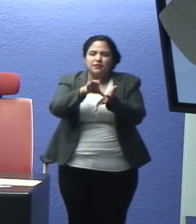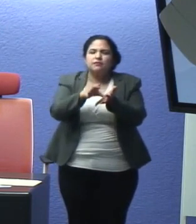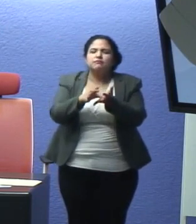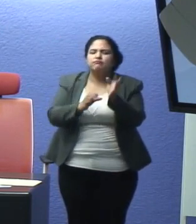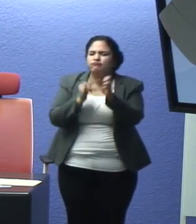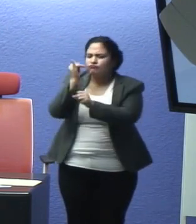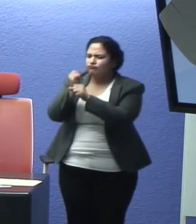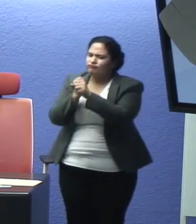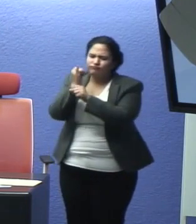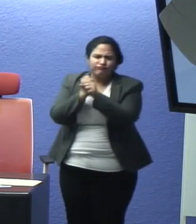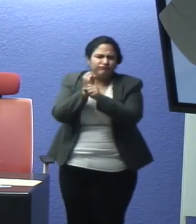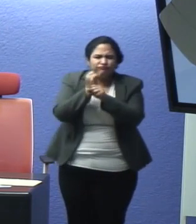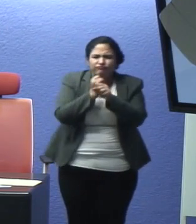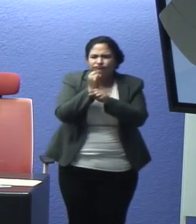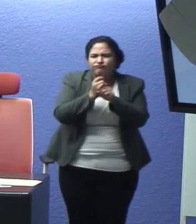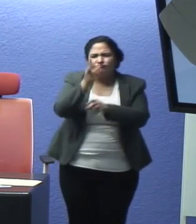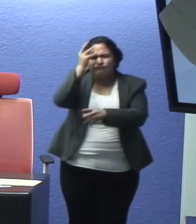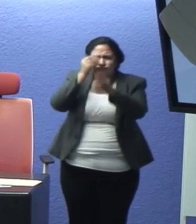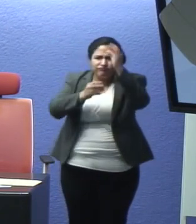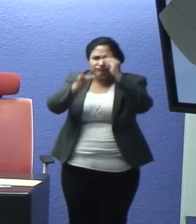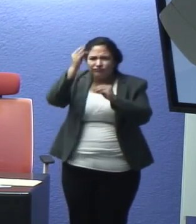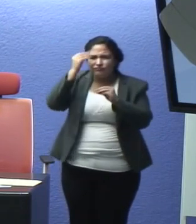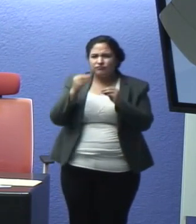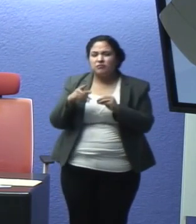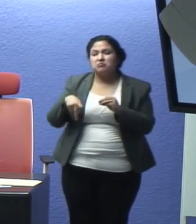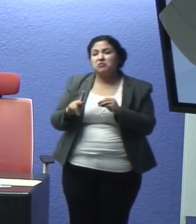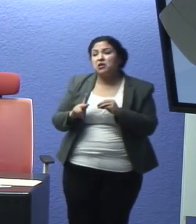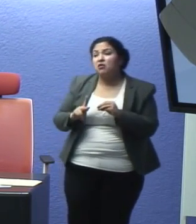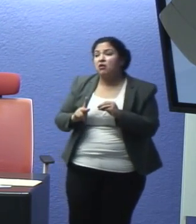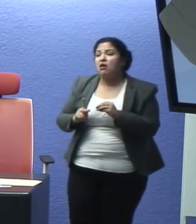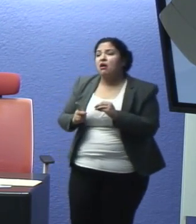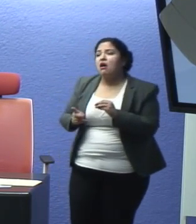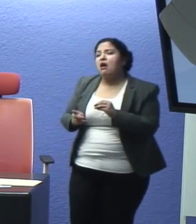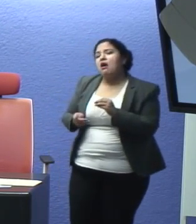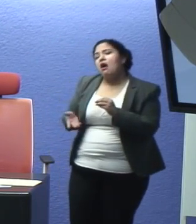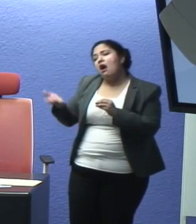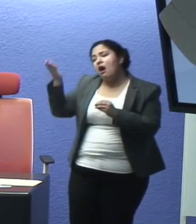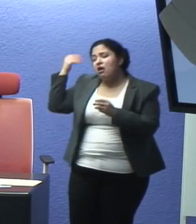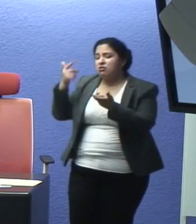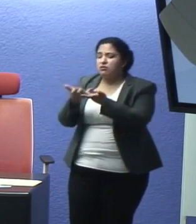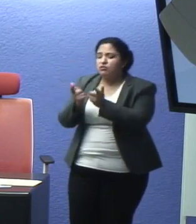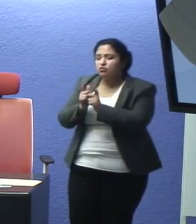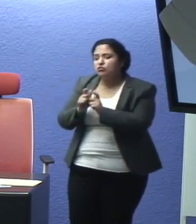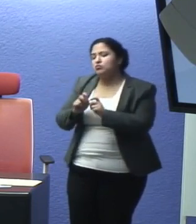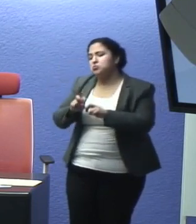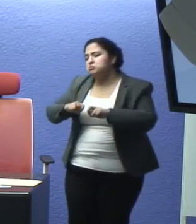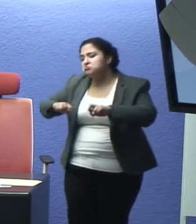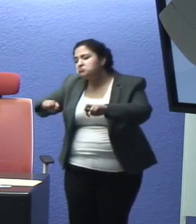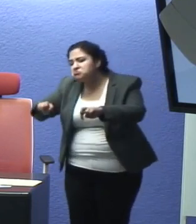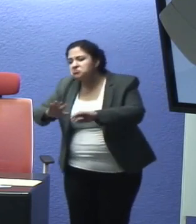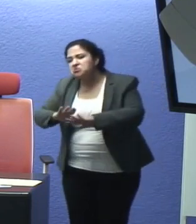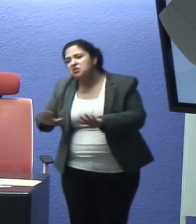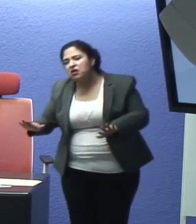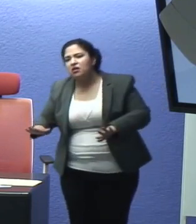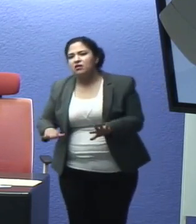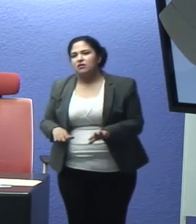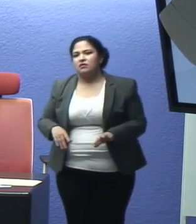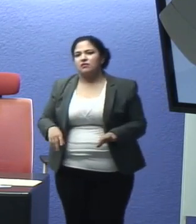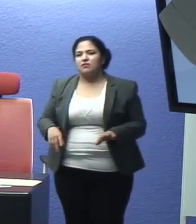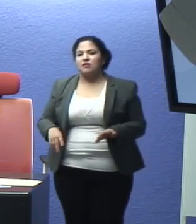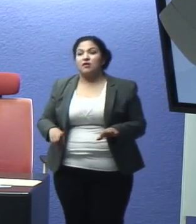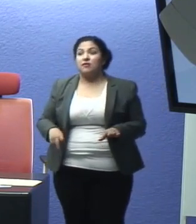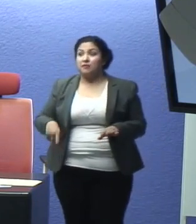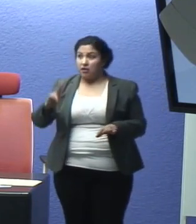y siempre era como poca gente y que había que empezar como con el ABC. Pues felicidades por eso a todos